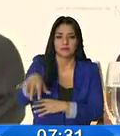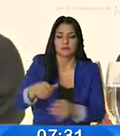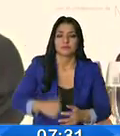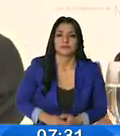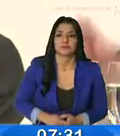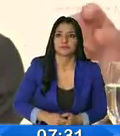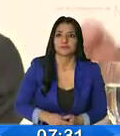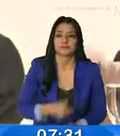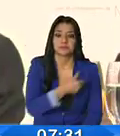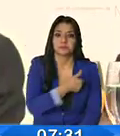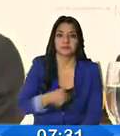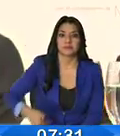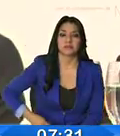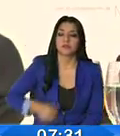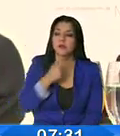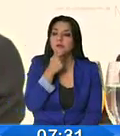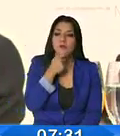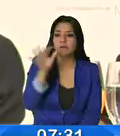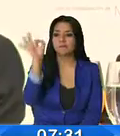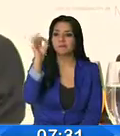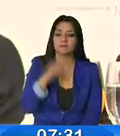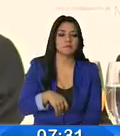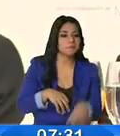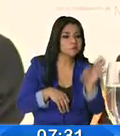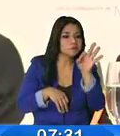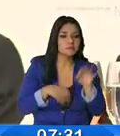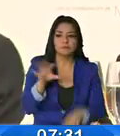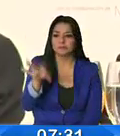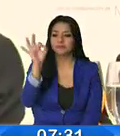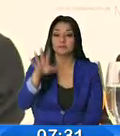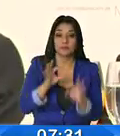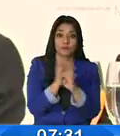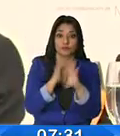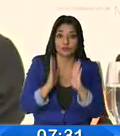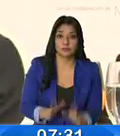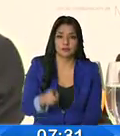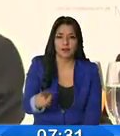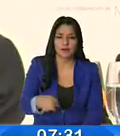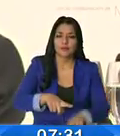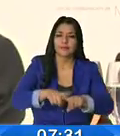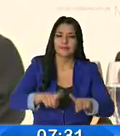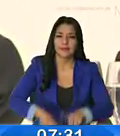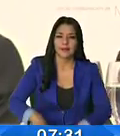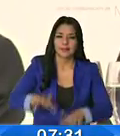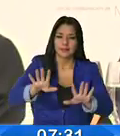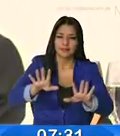República no pone a dedo a los funcionarios de las